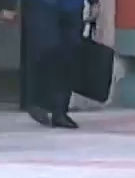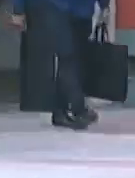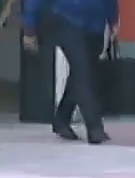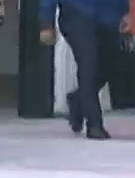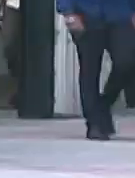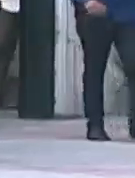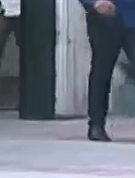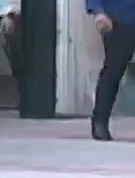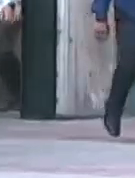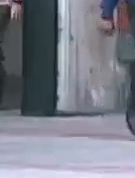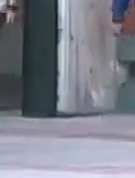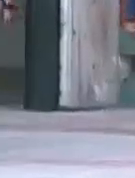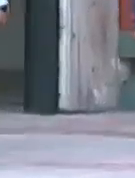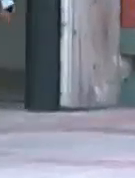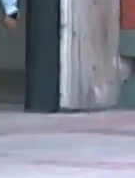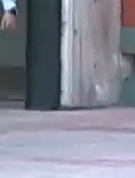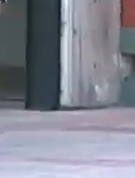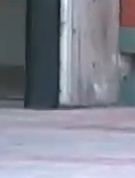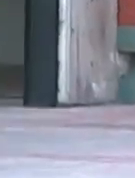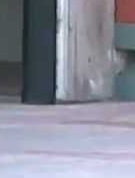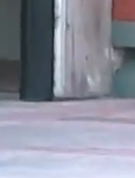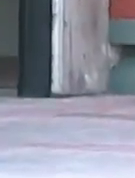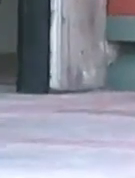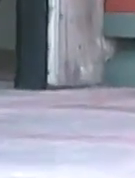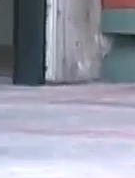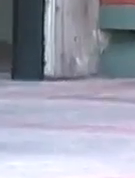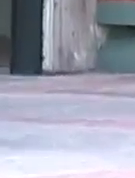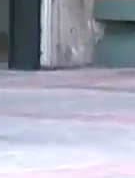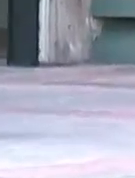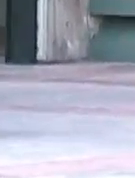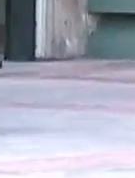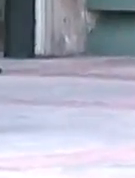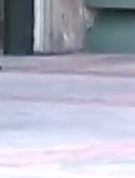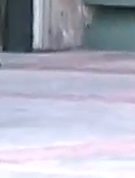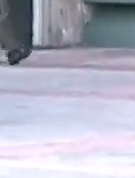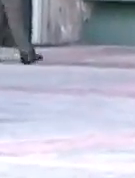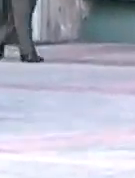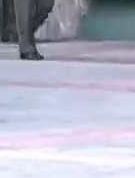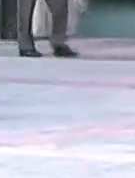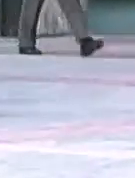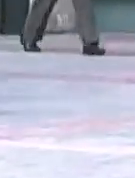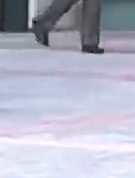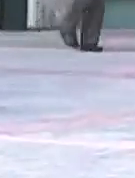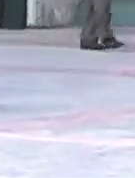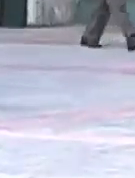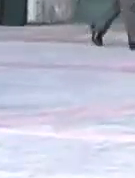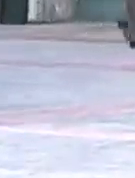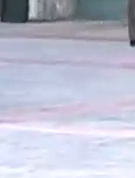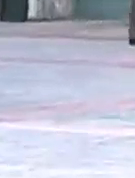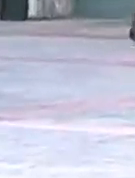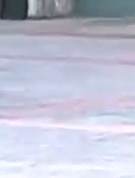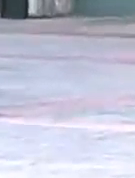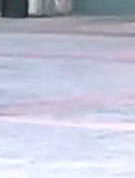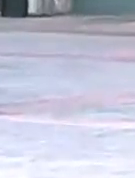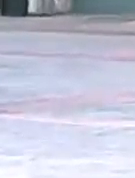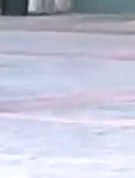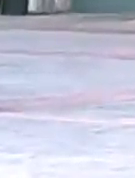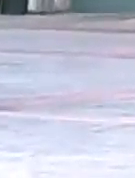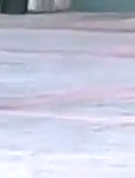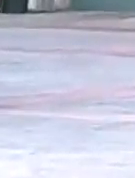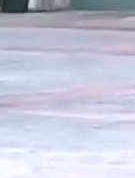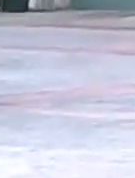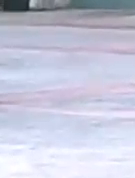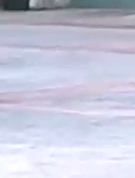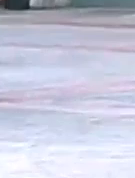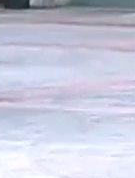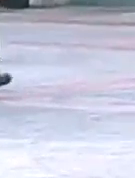presidente constitucional de la República Bolivariana de Venezuela, Nicolás Maduro Moros, en compañía de la